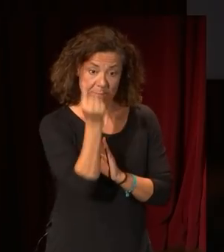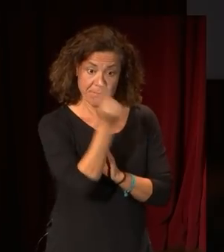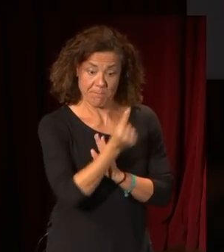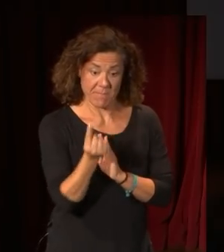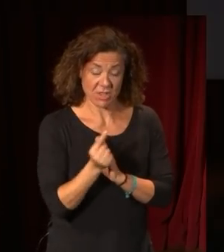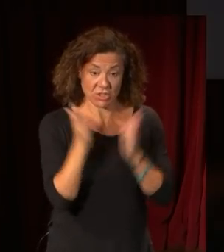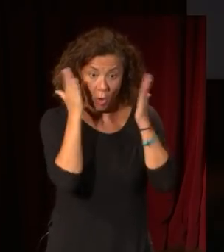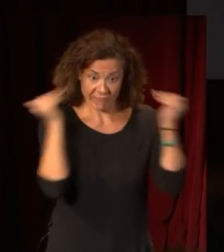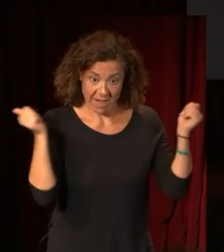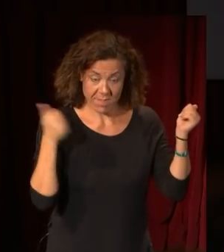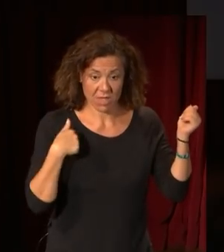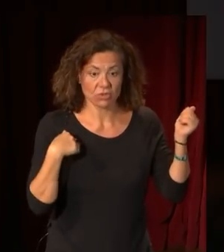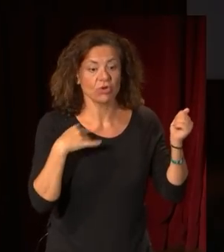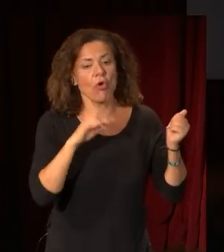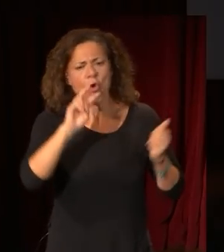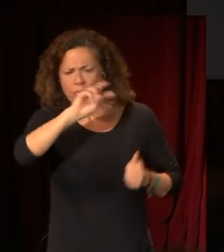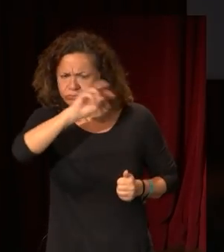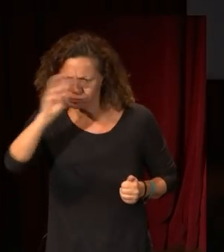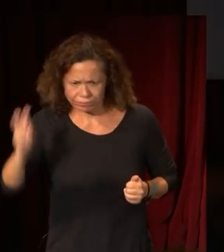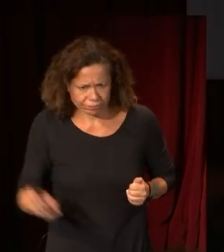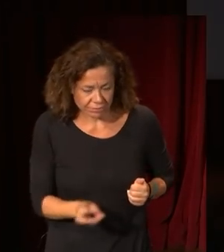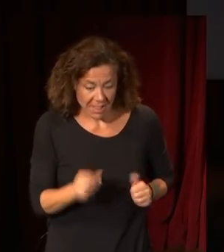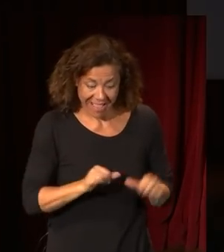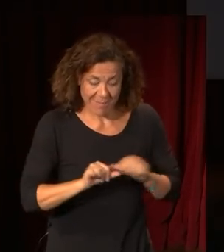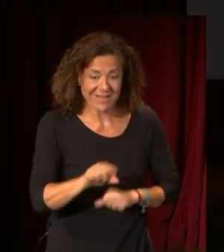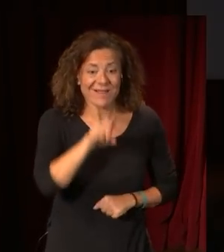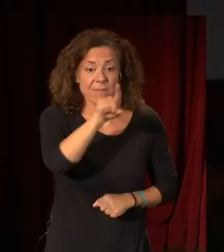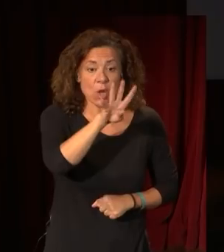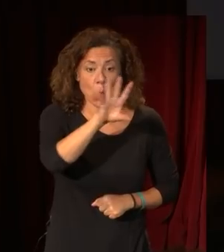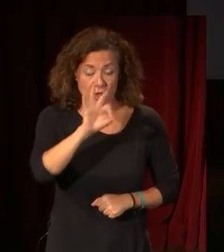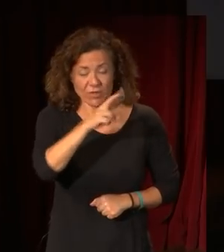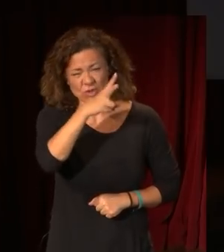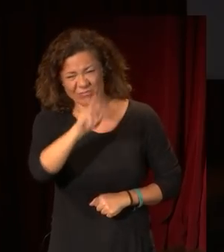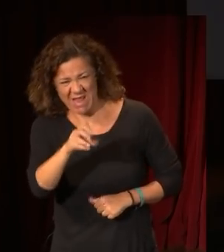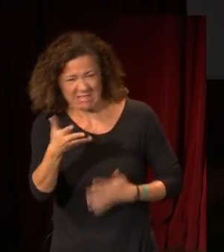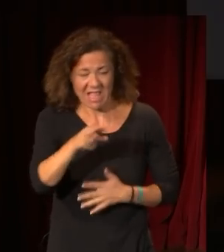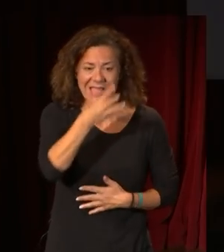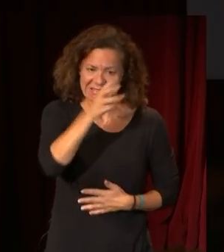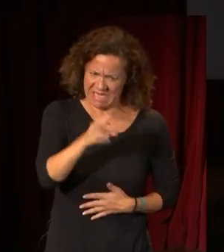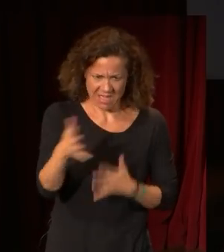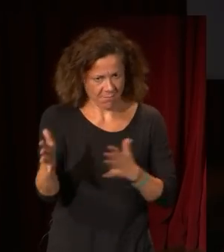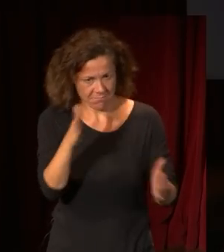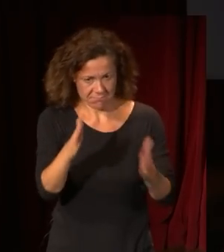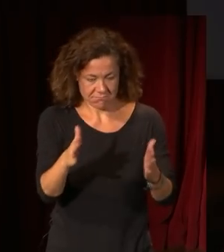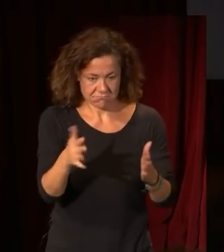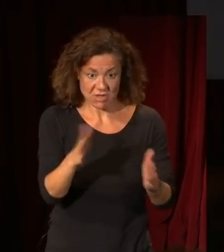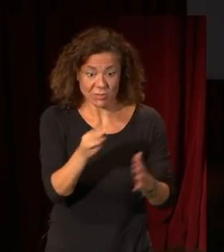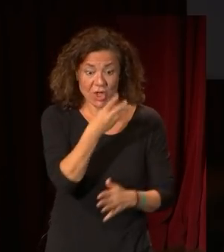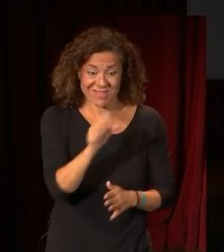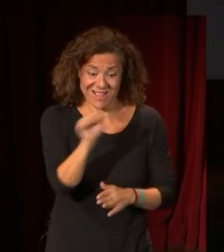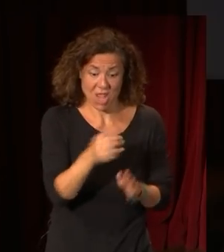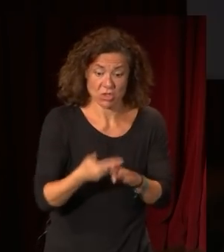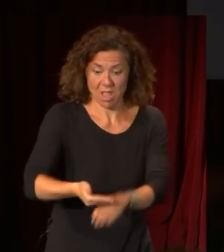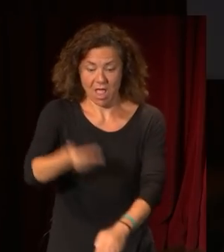flamencos como sábana y corrosión van der weyden a partir de 1400 20.430 es decir unos 30 años antes